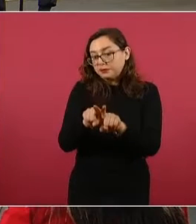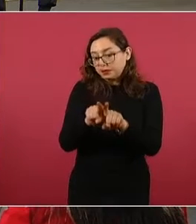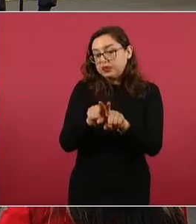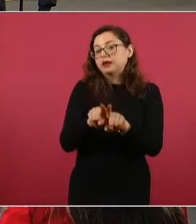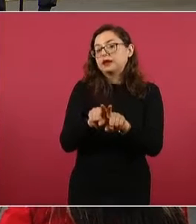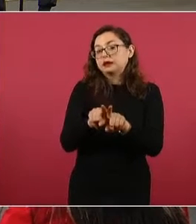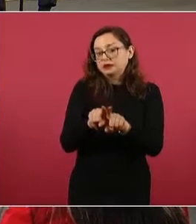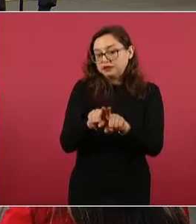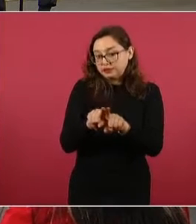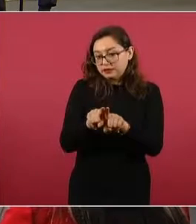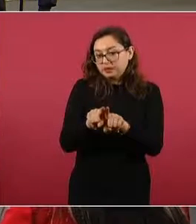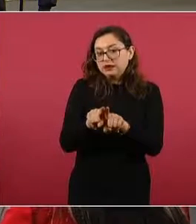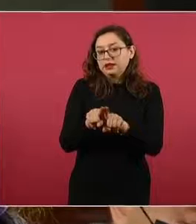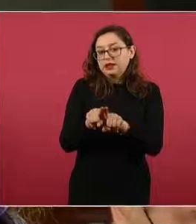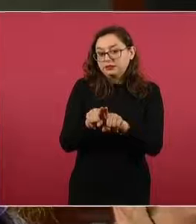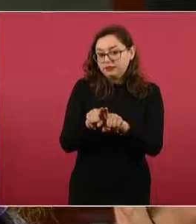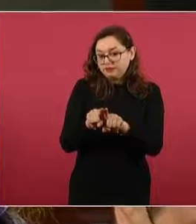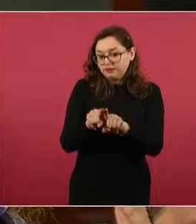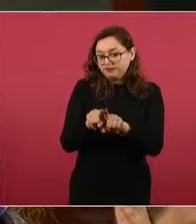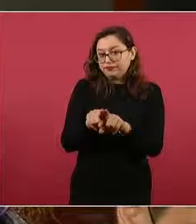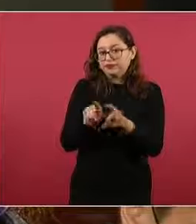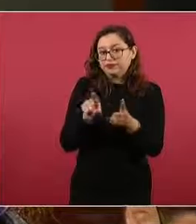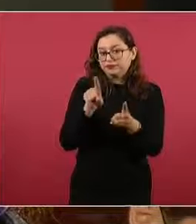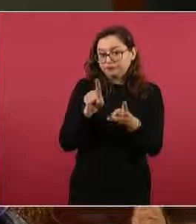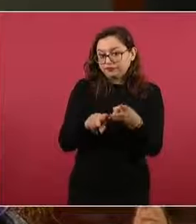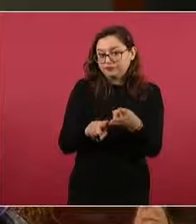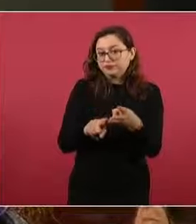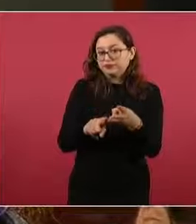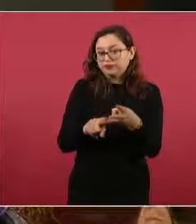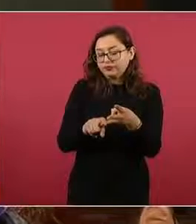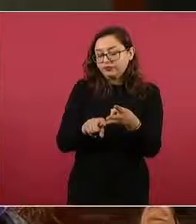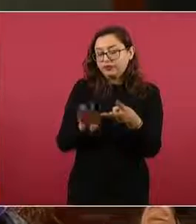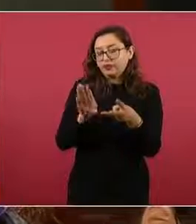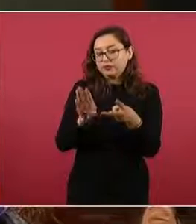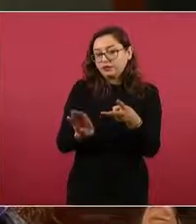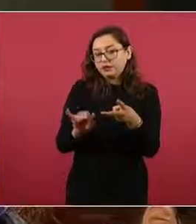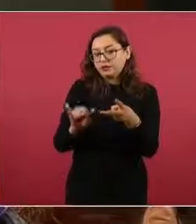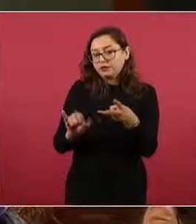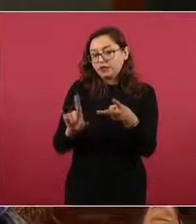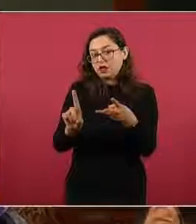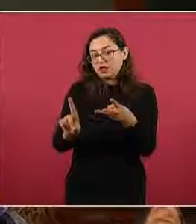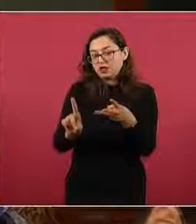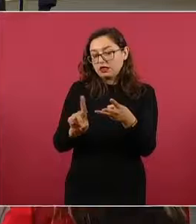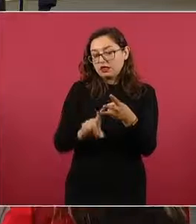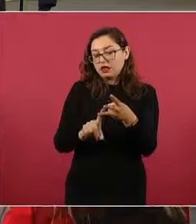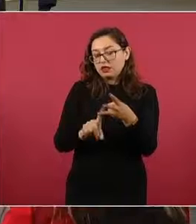el Banco Interamericano de Desarrollo dio